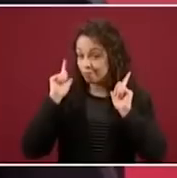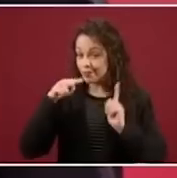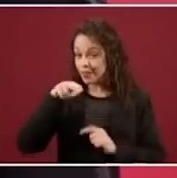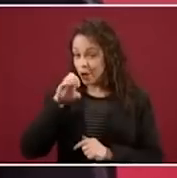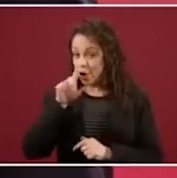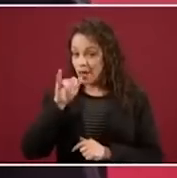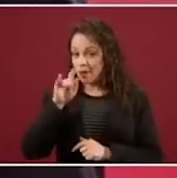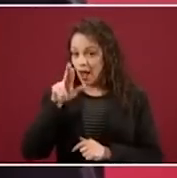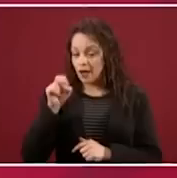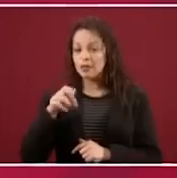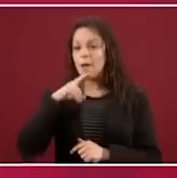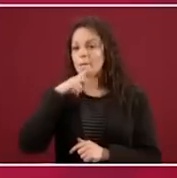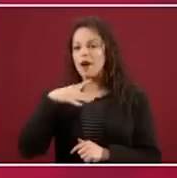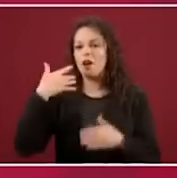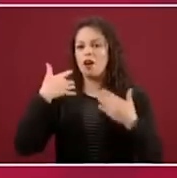Privatizaron todo,